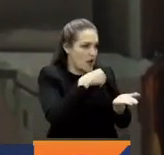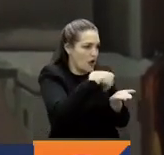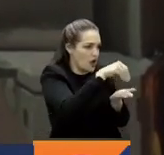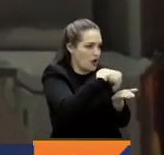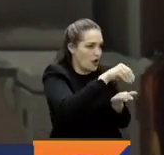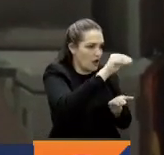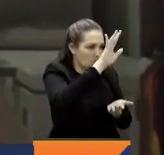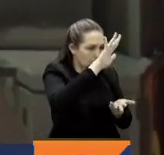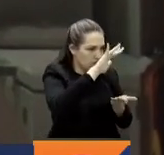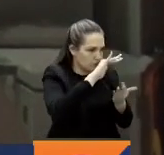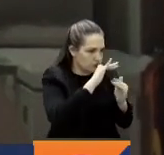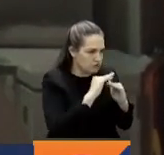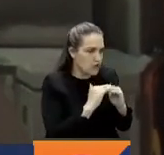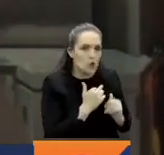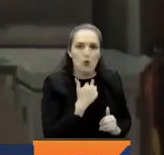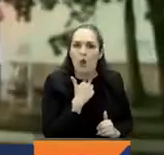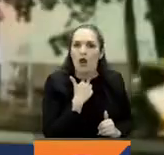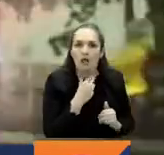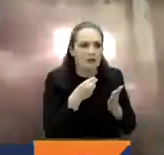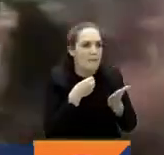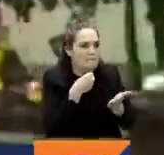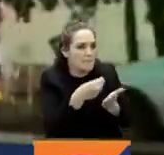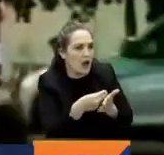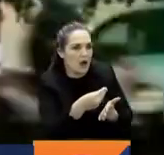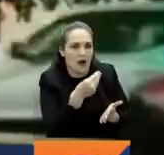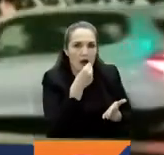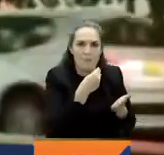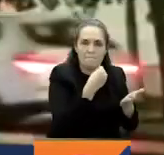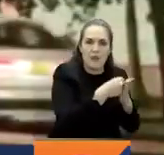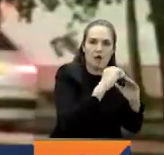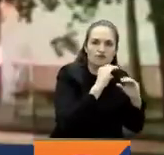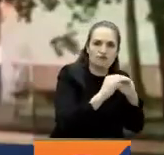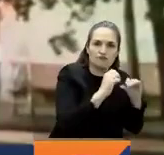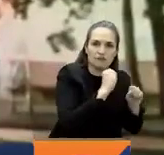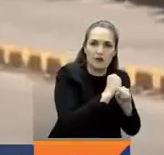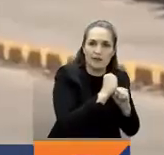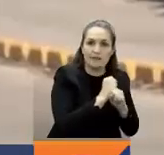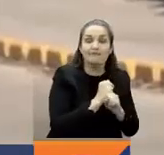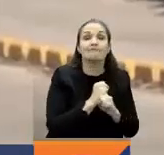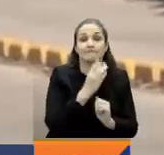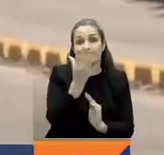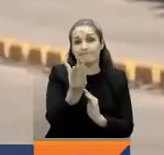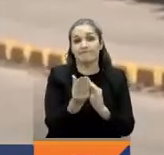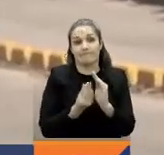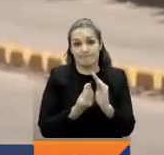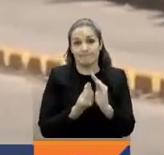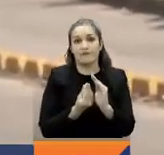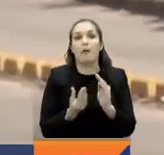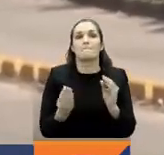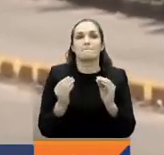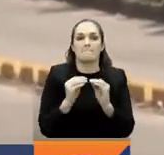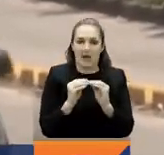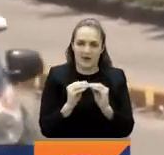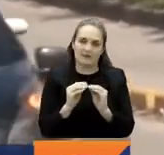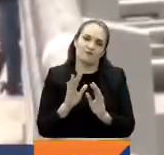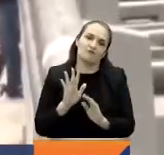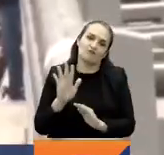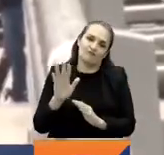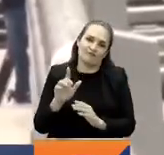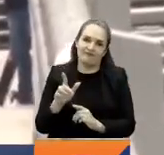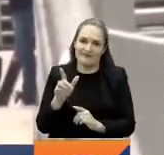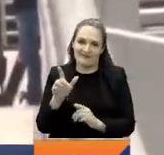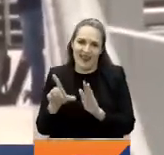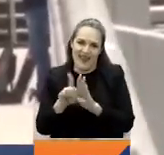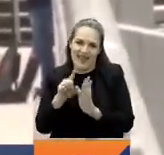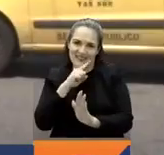cubrir proveedores. El toque de queda y la ley seca seguirán aplicándose en Santander hasta el próximo 21